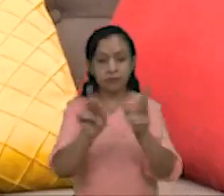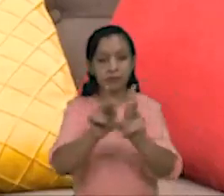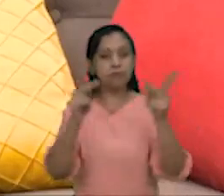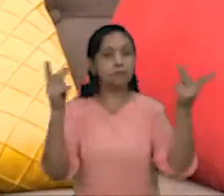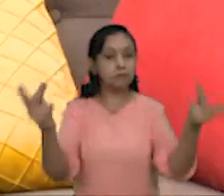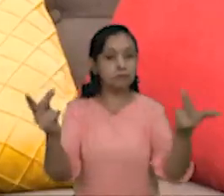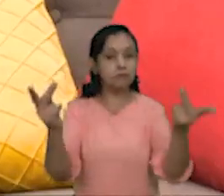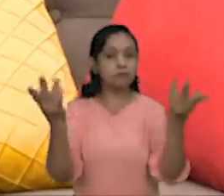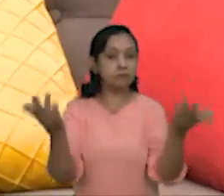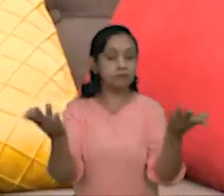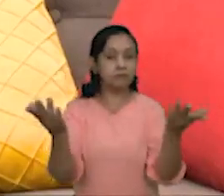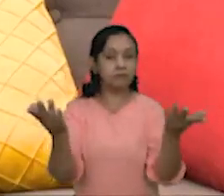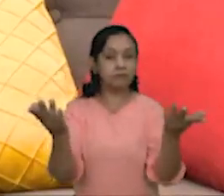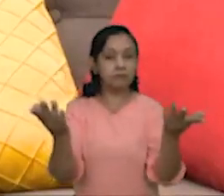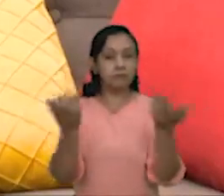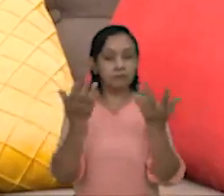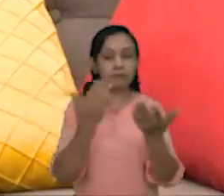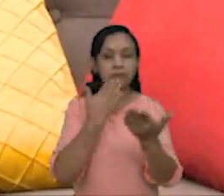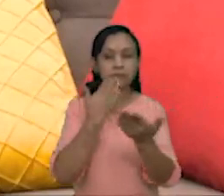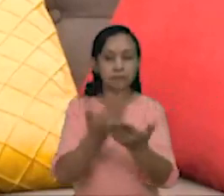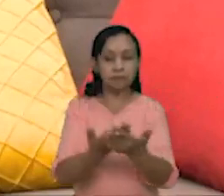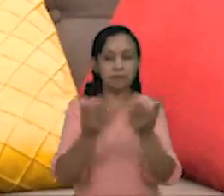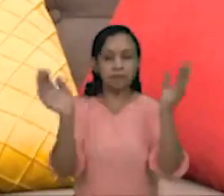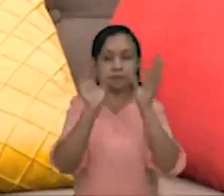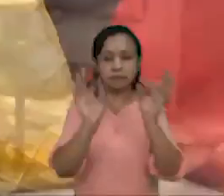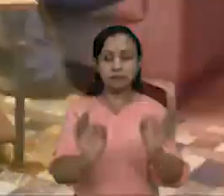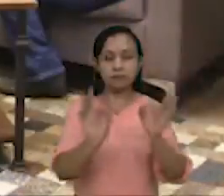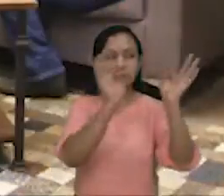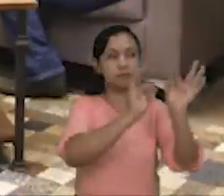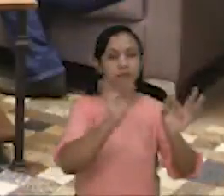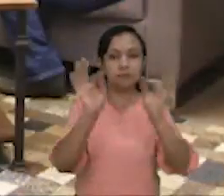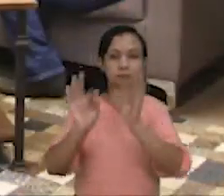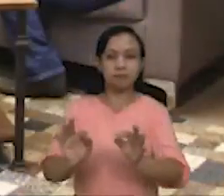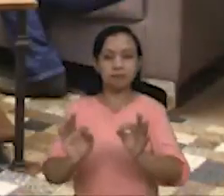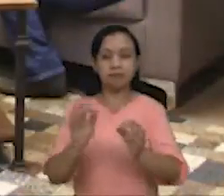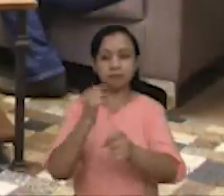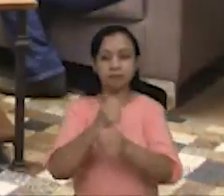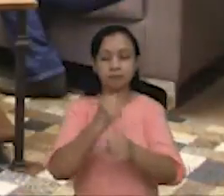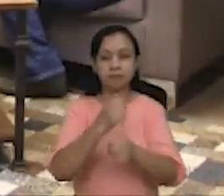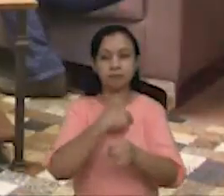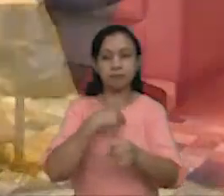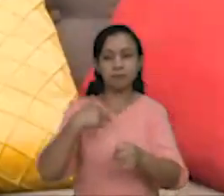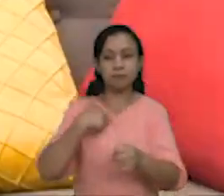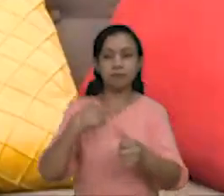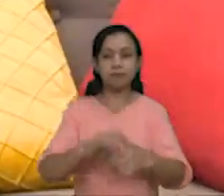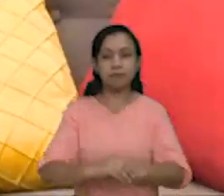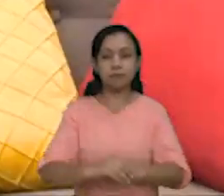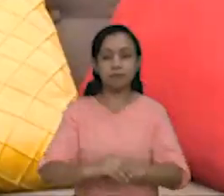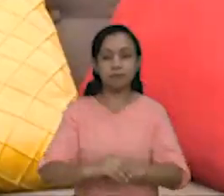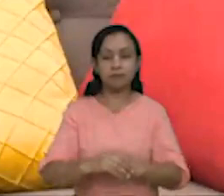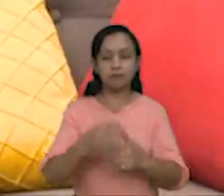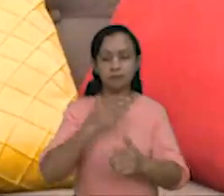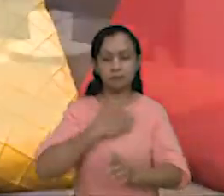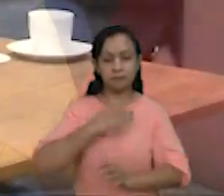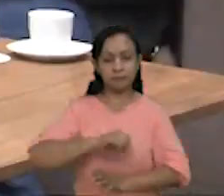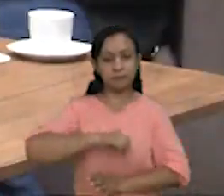que quiero agradecerles y felicitarlos a ustedes. Gracias, por la labor que realizan, y para mí es un